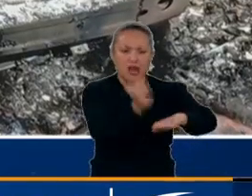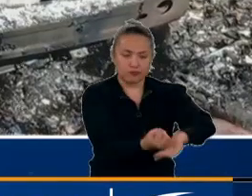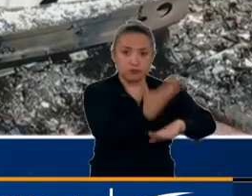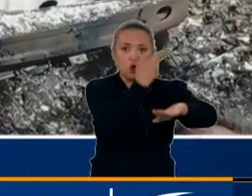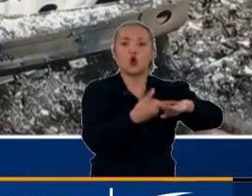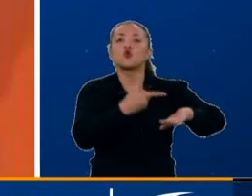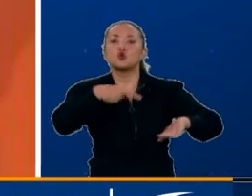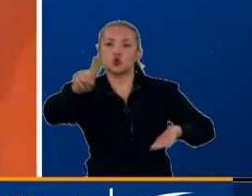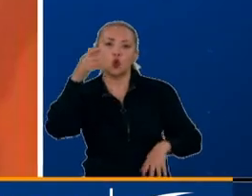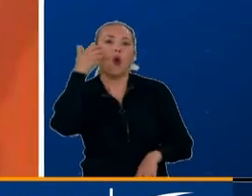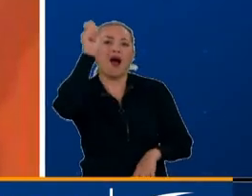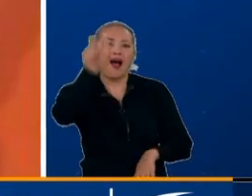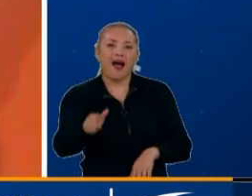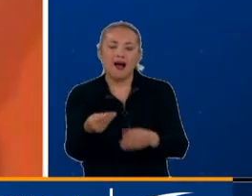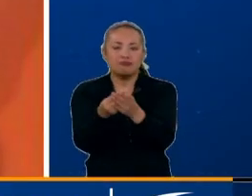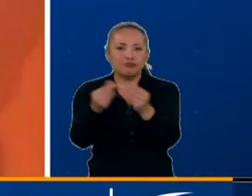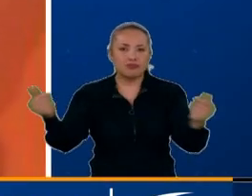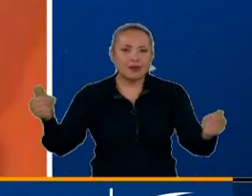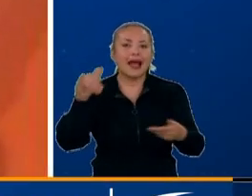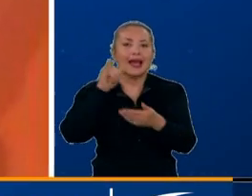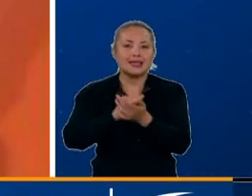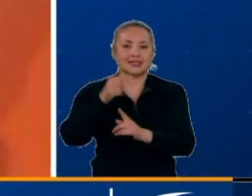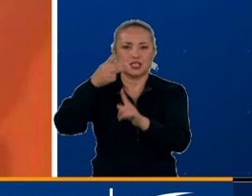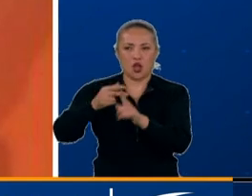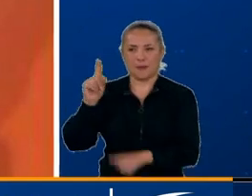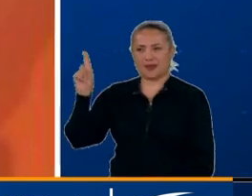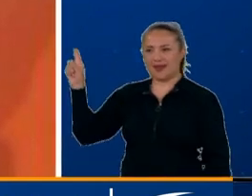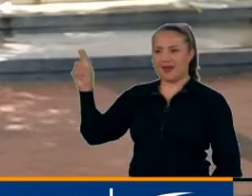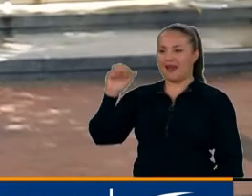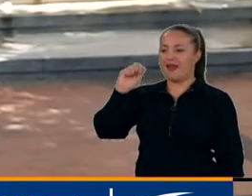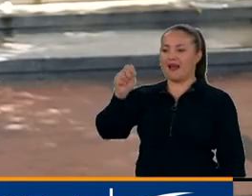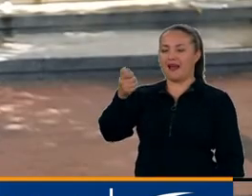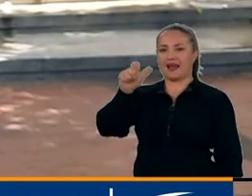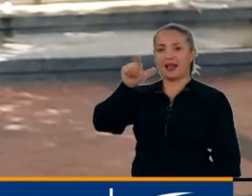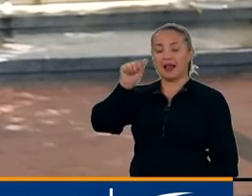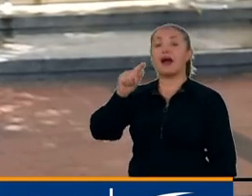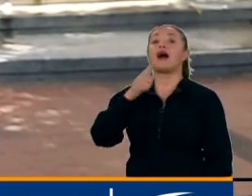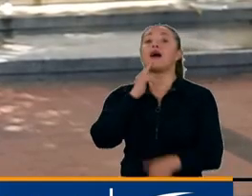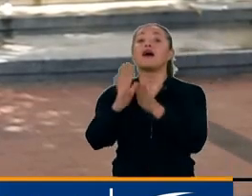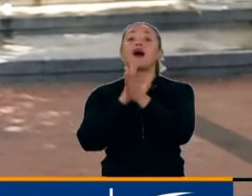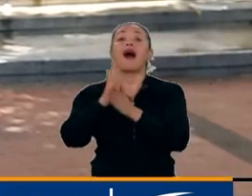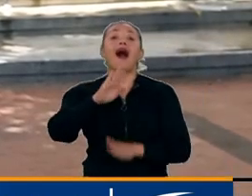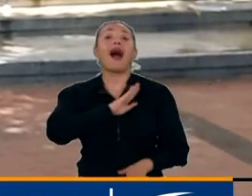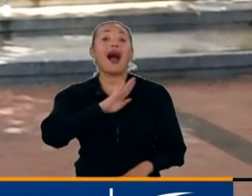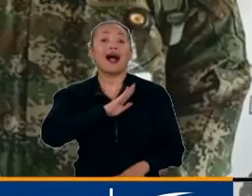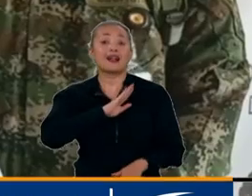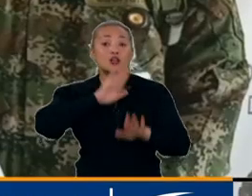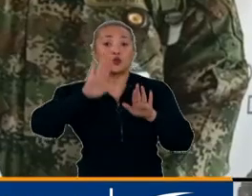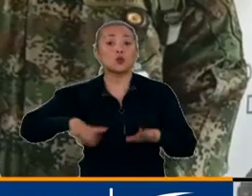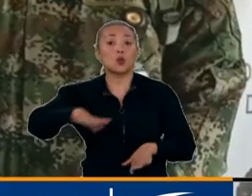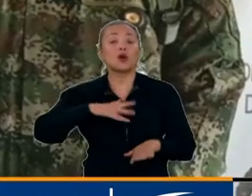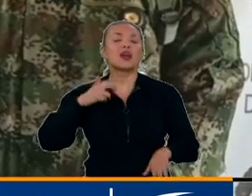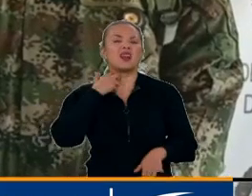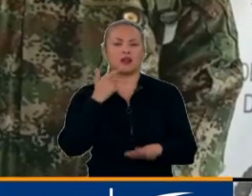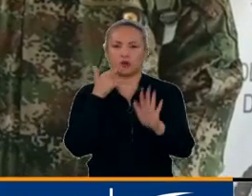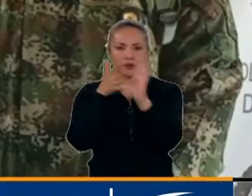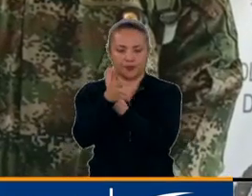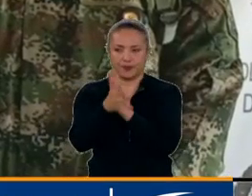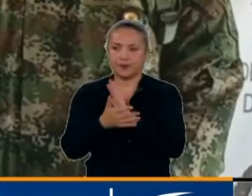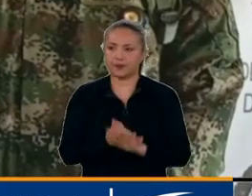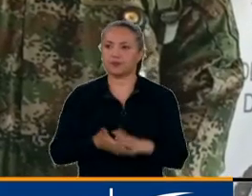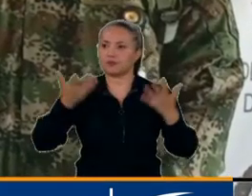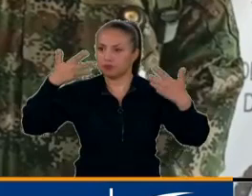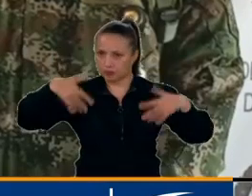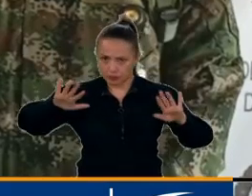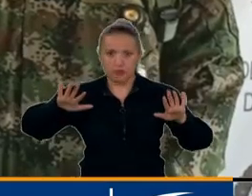desaparecida Ángel al respecto de este tema el alcalde de girardota manifestó lo siguiente se han activado todas